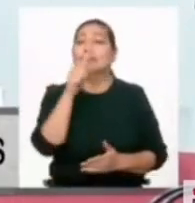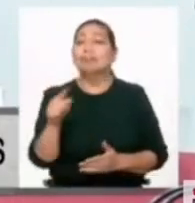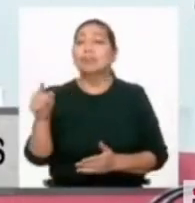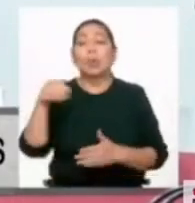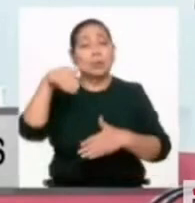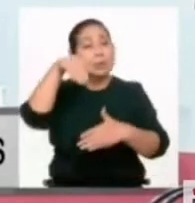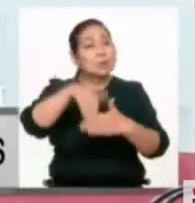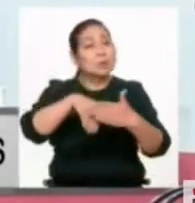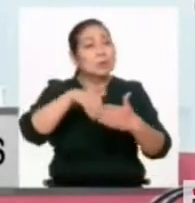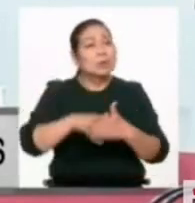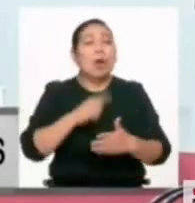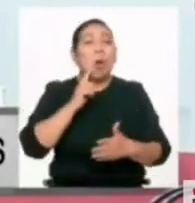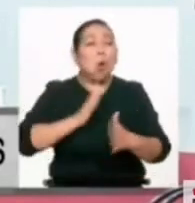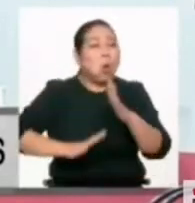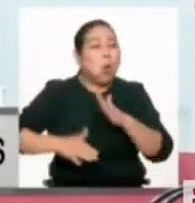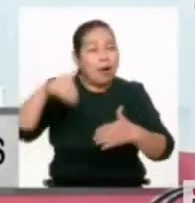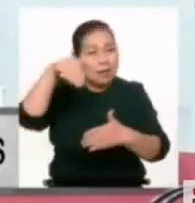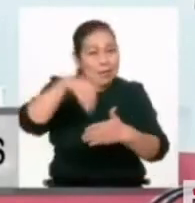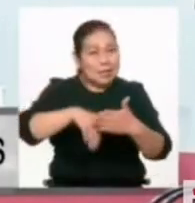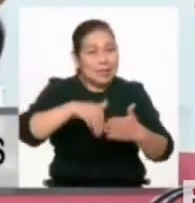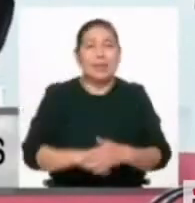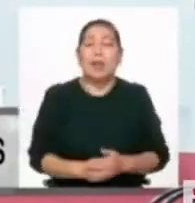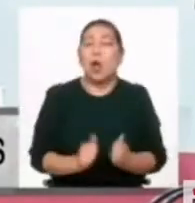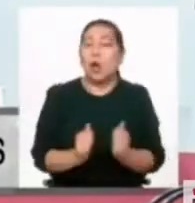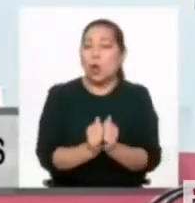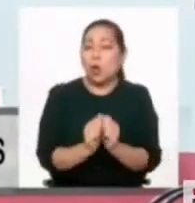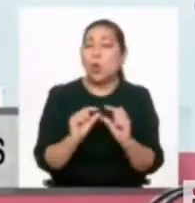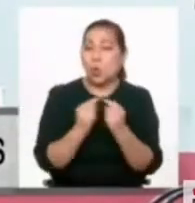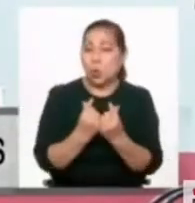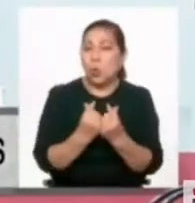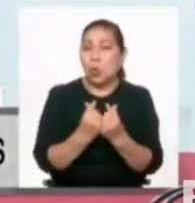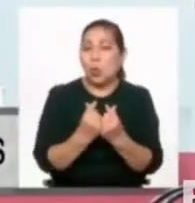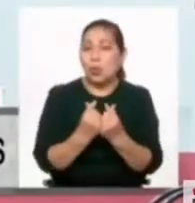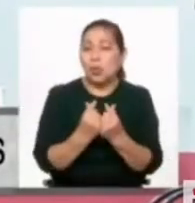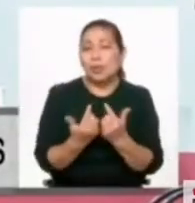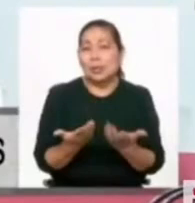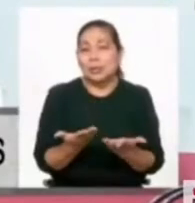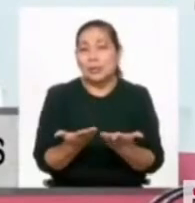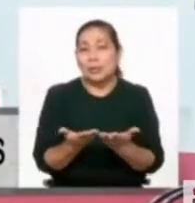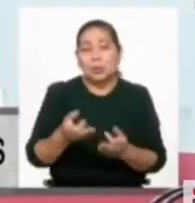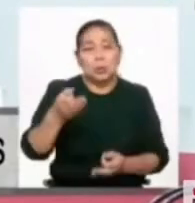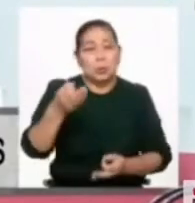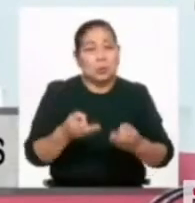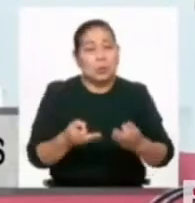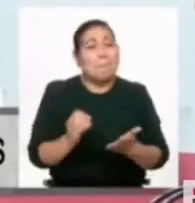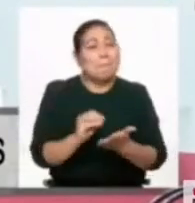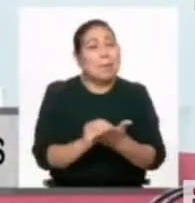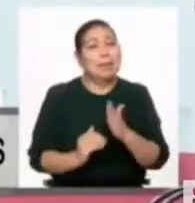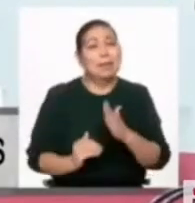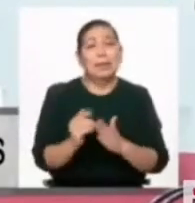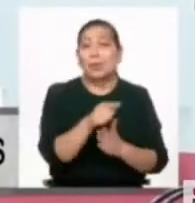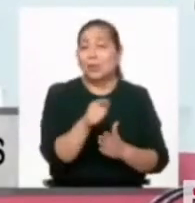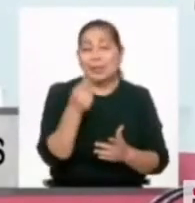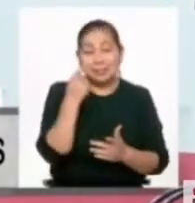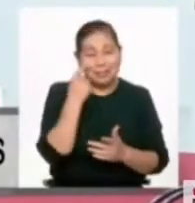nulidad de las elecciones, sobre fraude en las elecciones, con un conjunto, no, de juristas, los más grandes